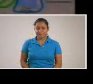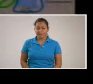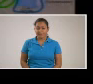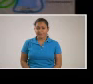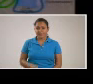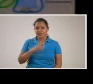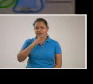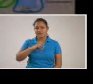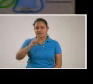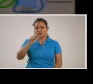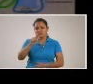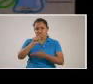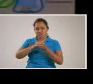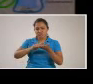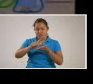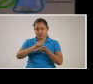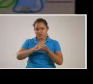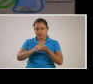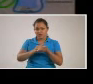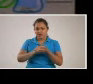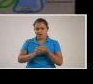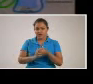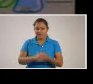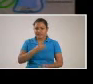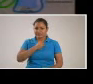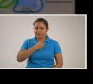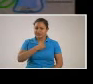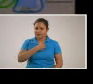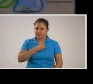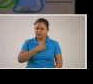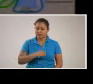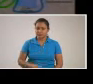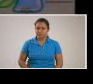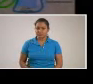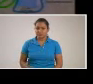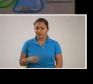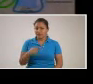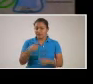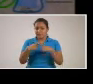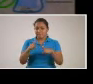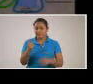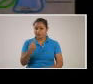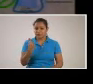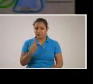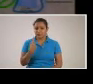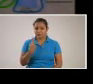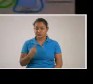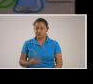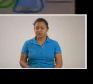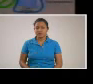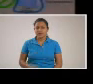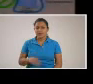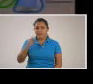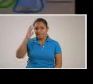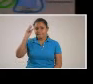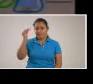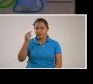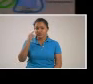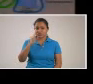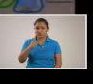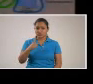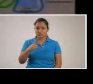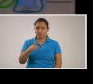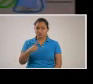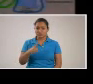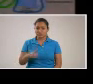es un territorio codiciado, hermano, por todos, porque es una de las